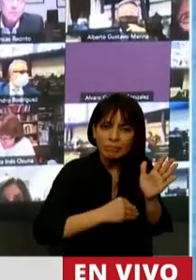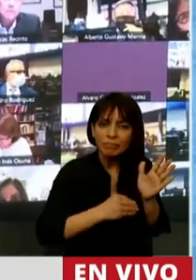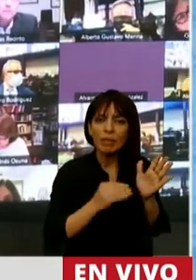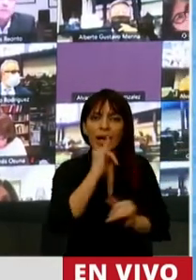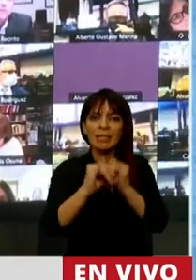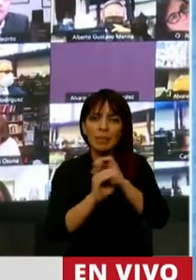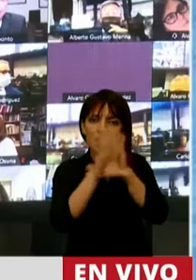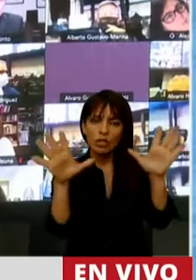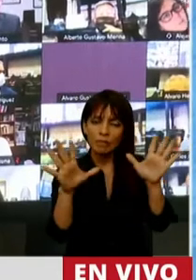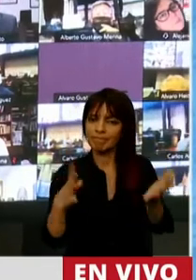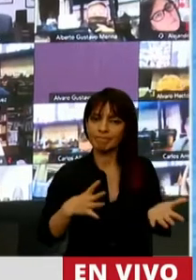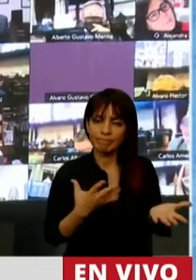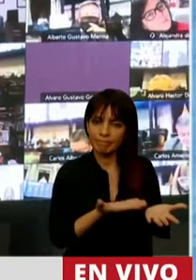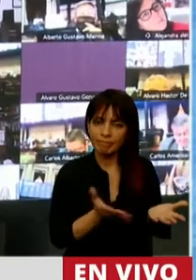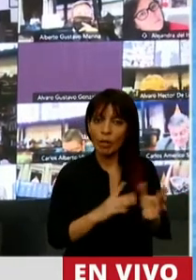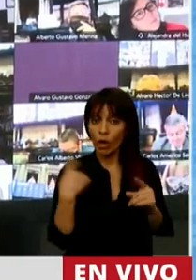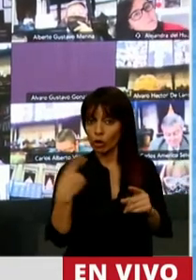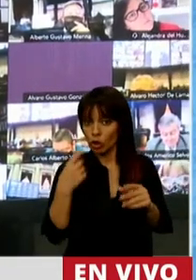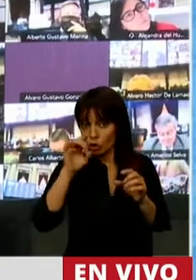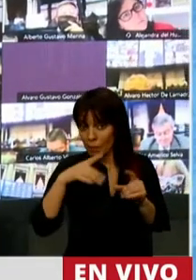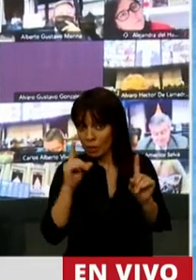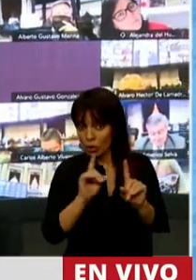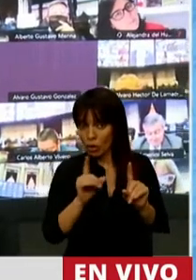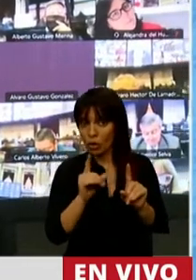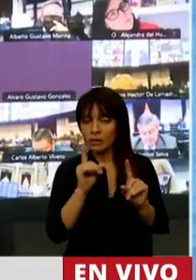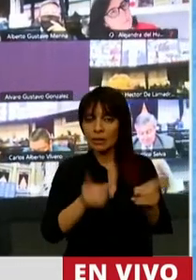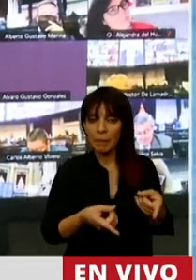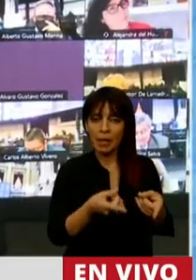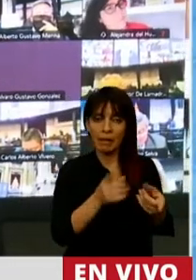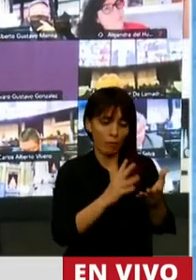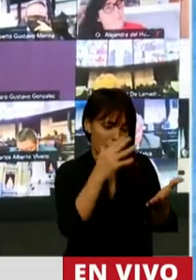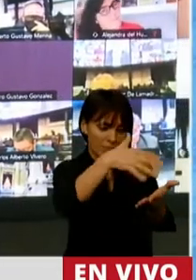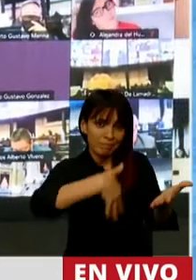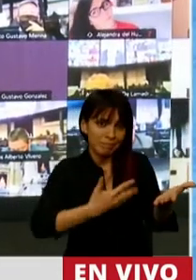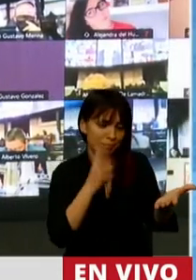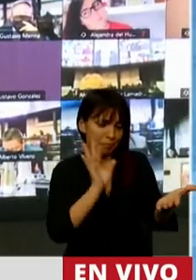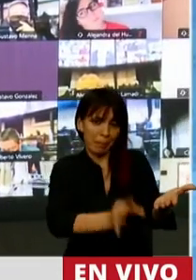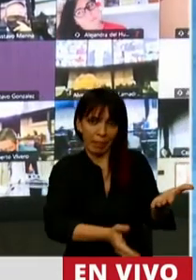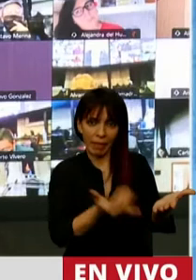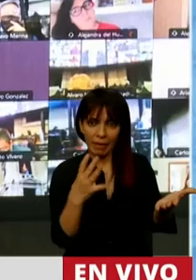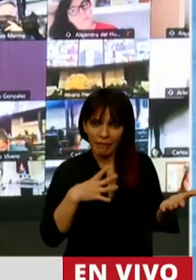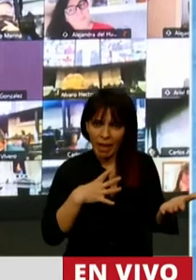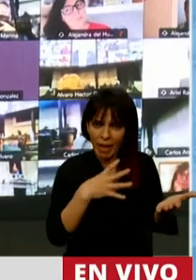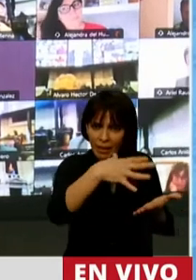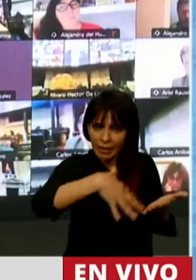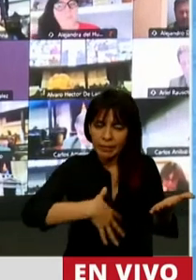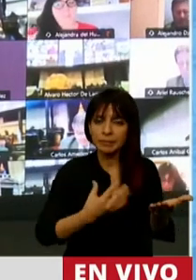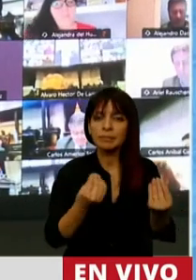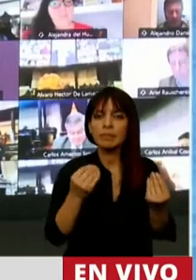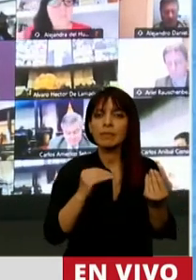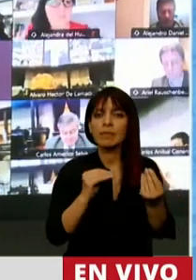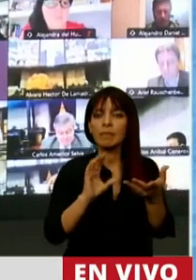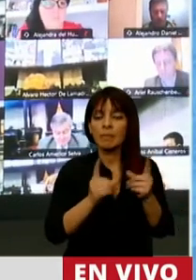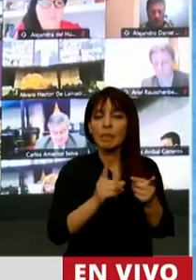definiciones concretas. No lo decimos nosotros, lo dice la propia Oficina de Presupuesto. Porque todavía la